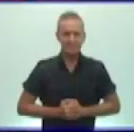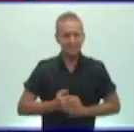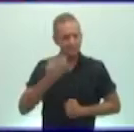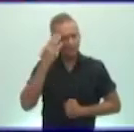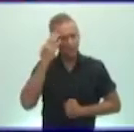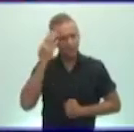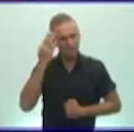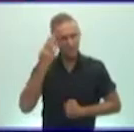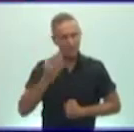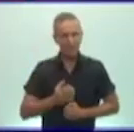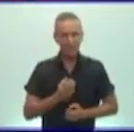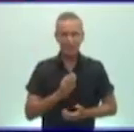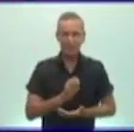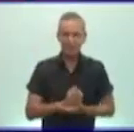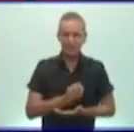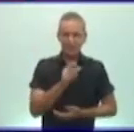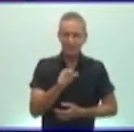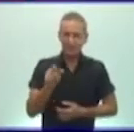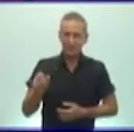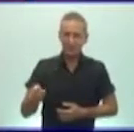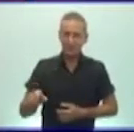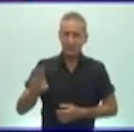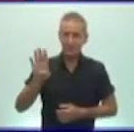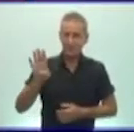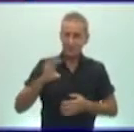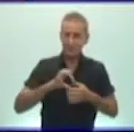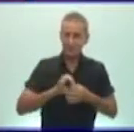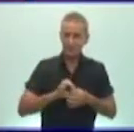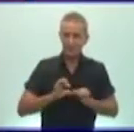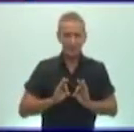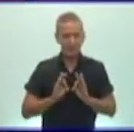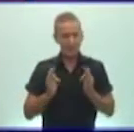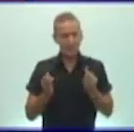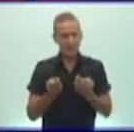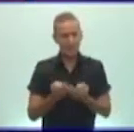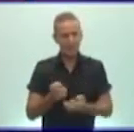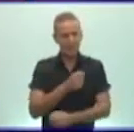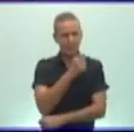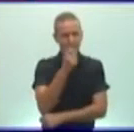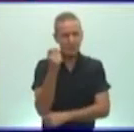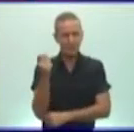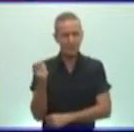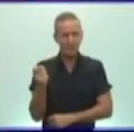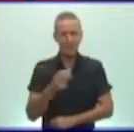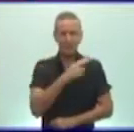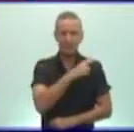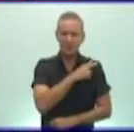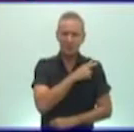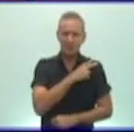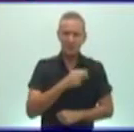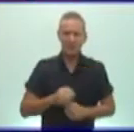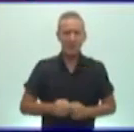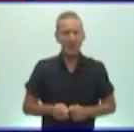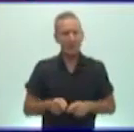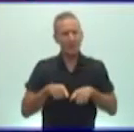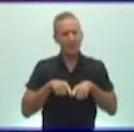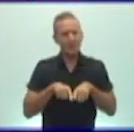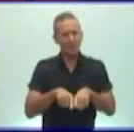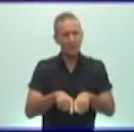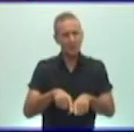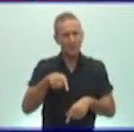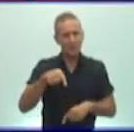saludo a los escolares de cuarto grado, los familiares, docentes y directivos que nos acompañan en esta